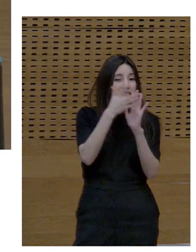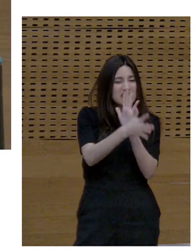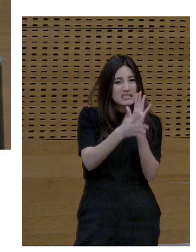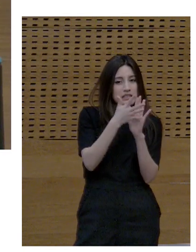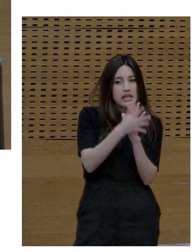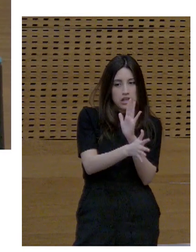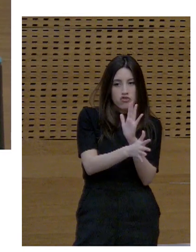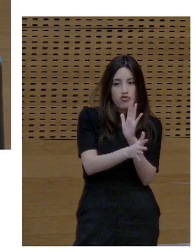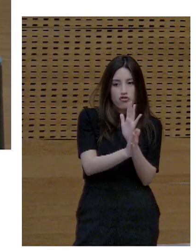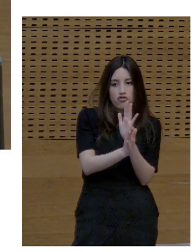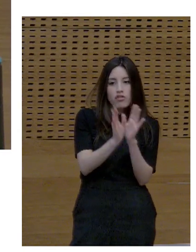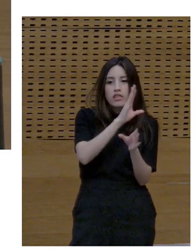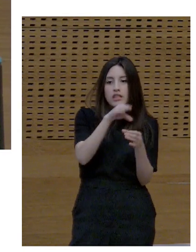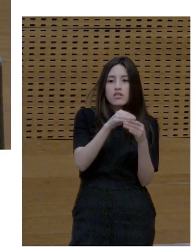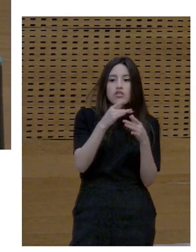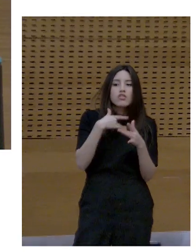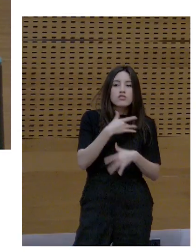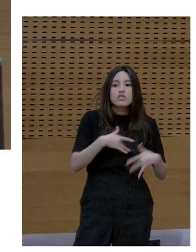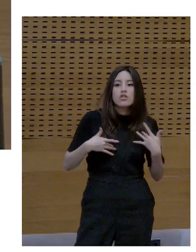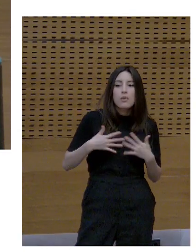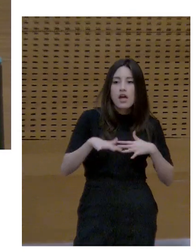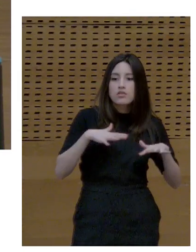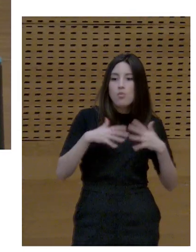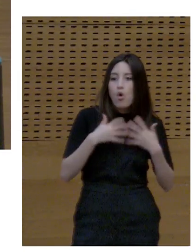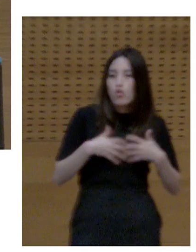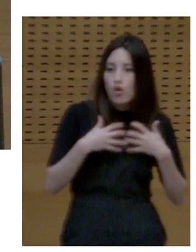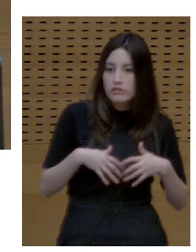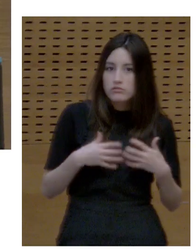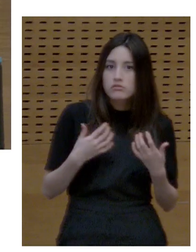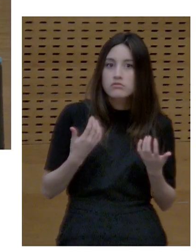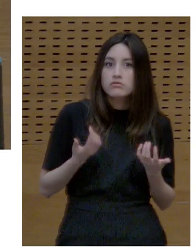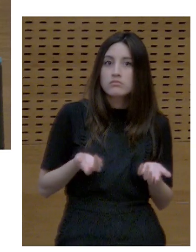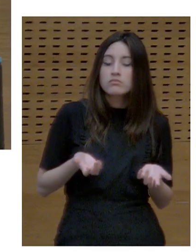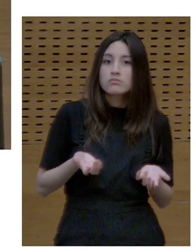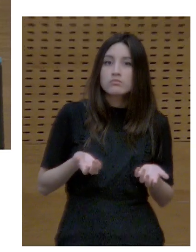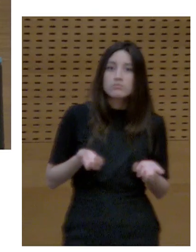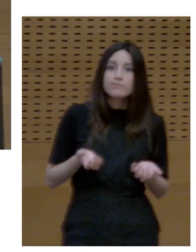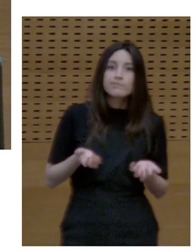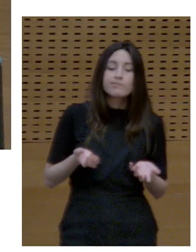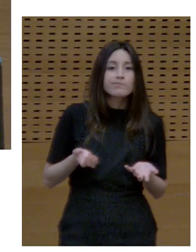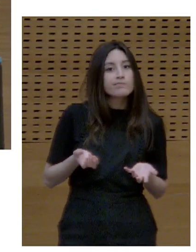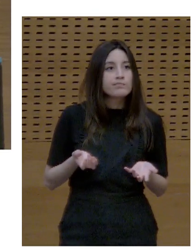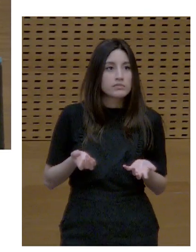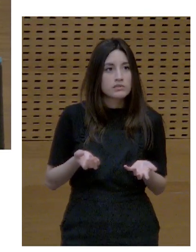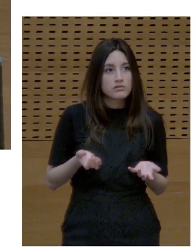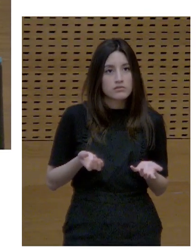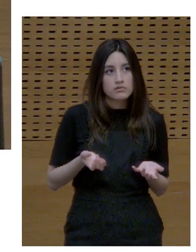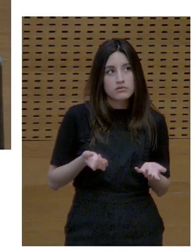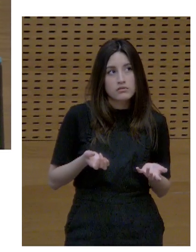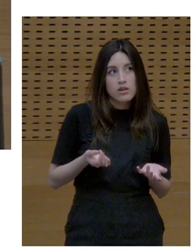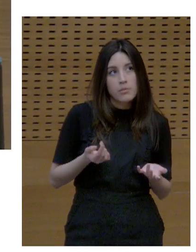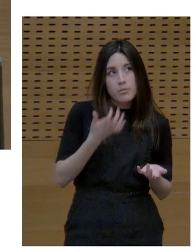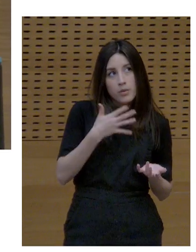entre estos síntomas no motores y sí, porque ¿cómo sabemos que un dolor está relacionado